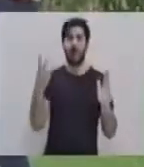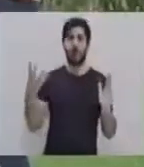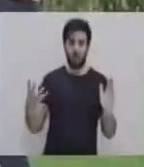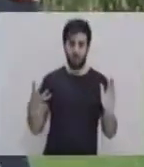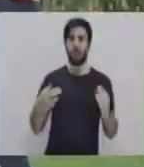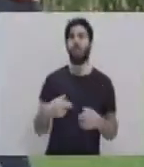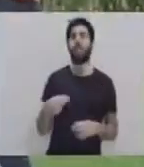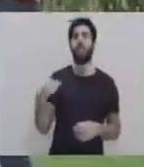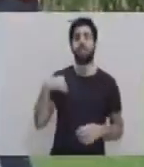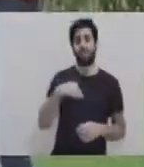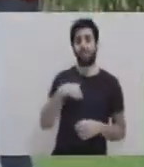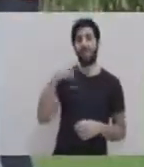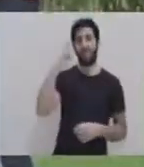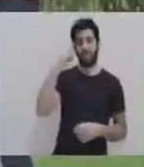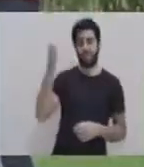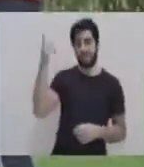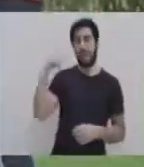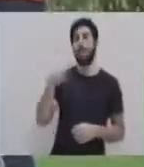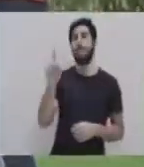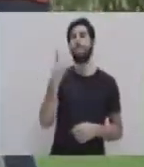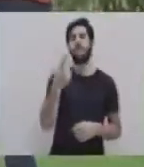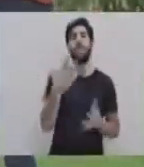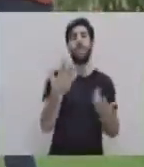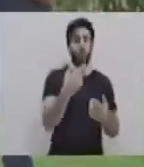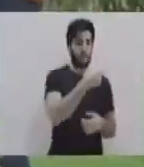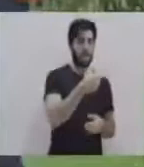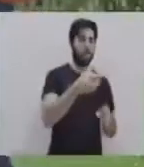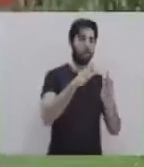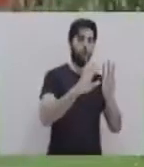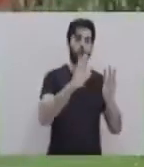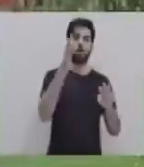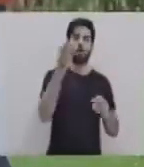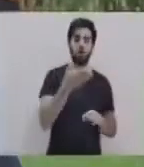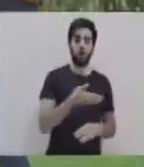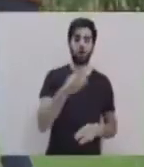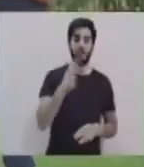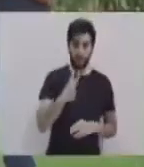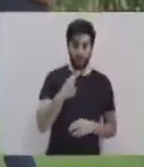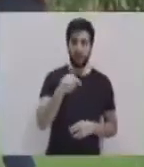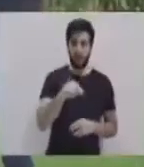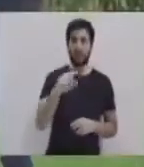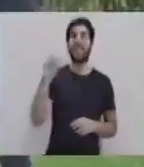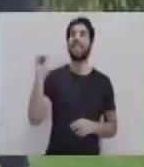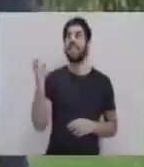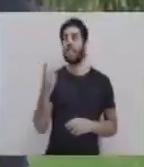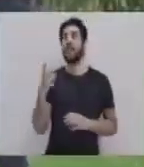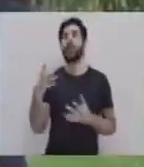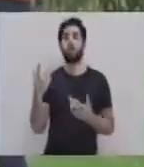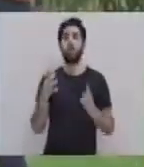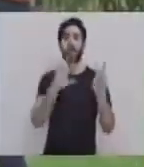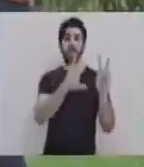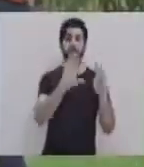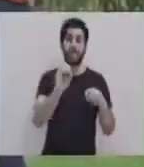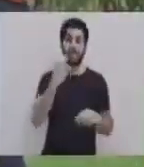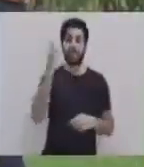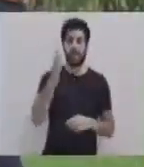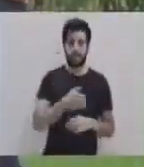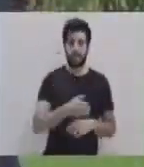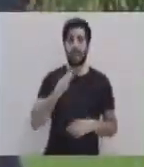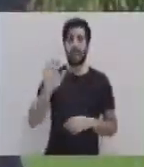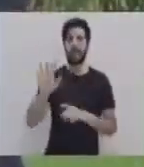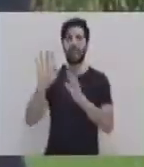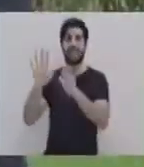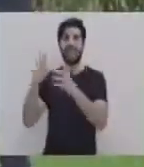¿Cuál fue el primer intervalo de concavidad? Menos 8 tercios. Excelente. ¿Y el segundo?